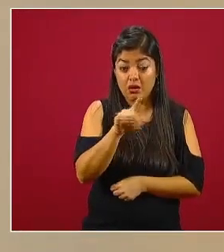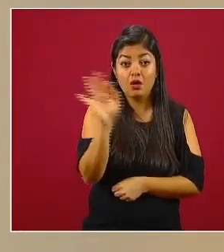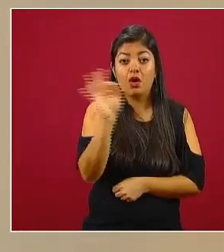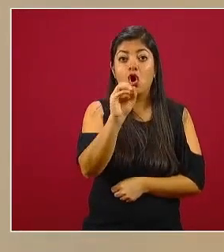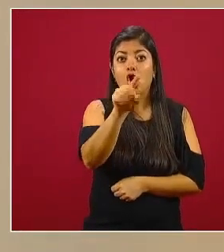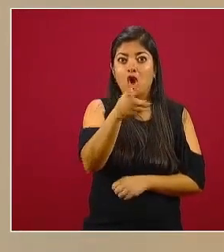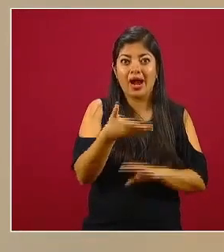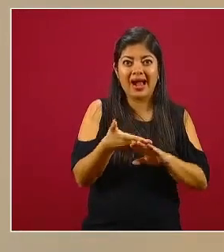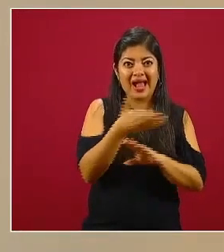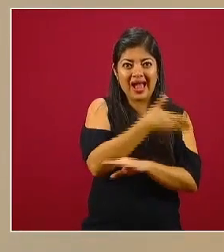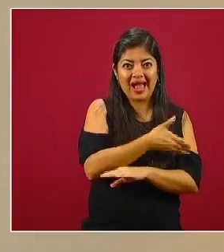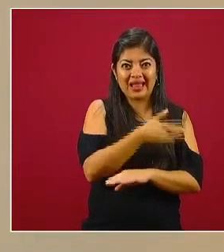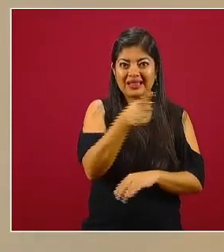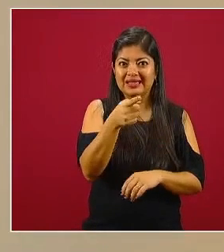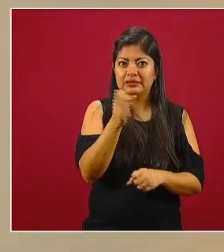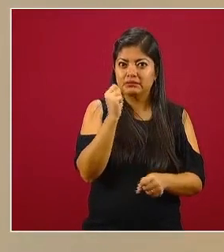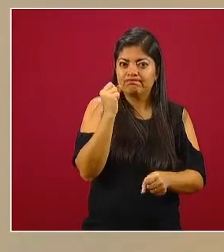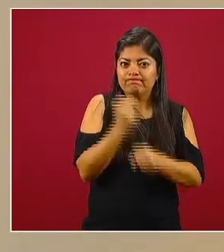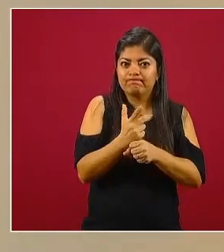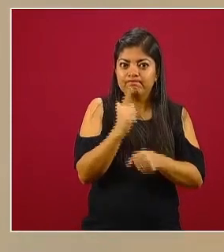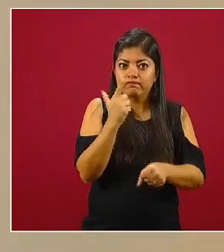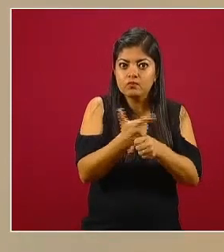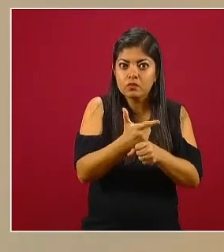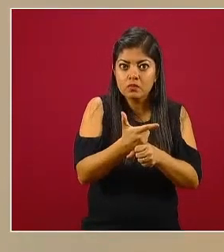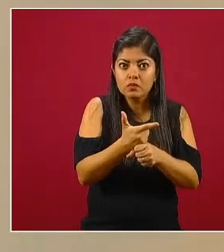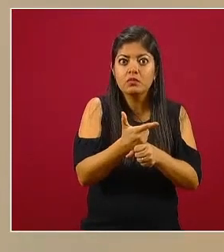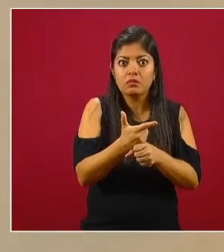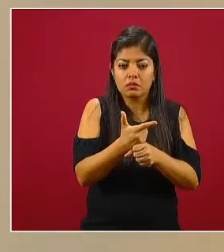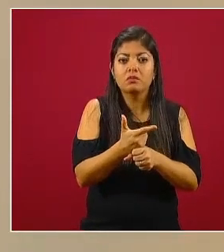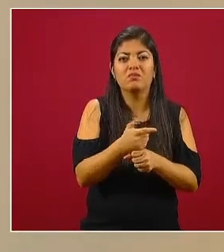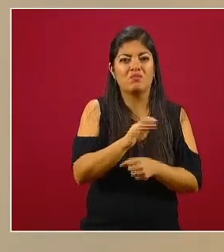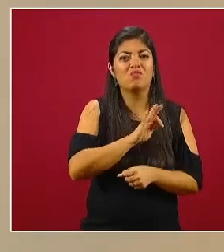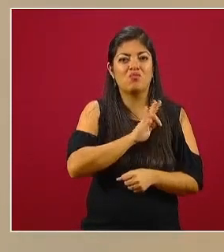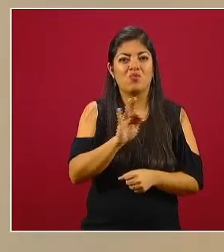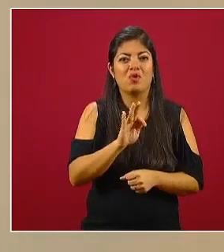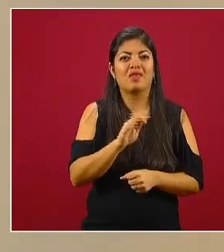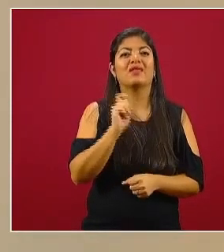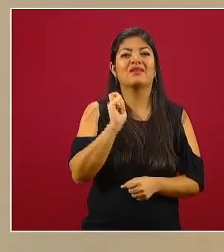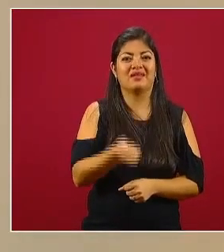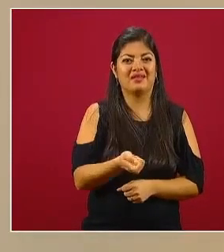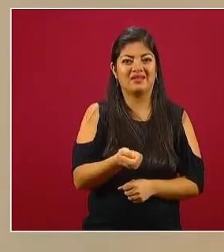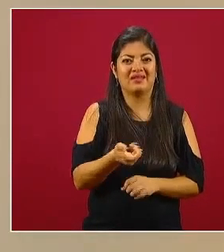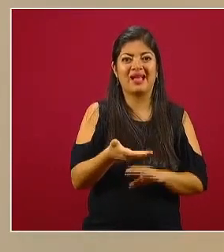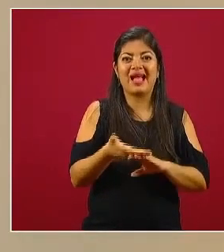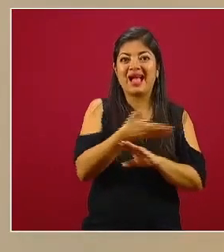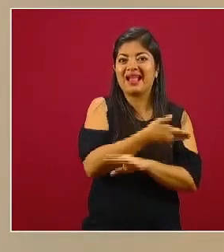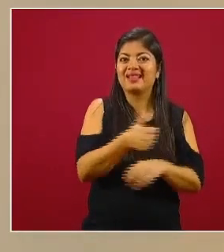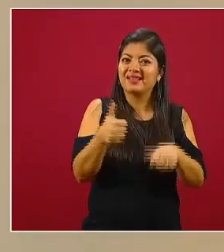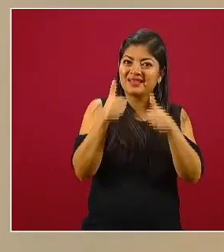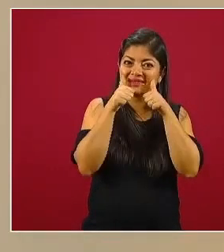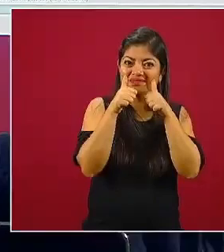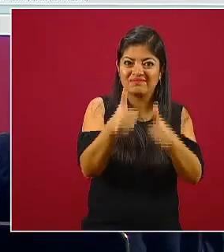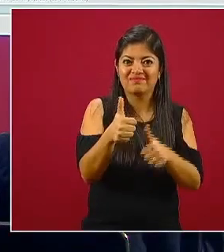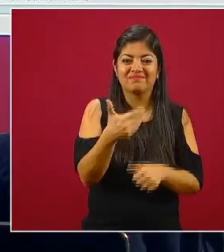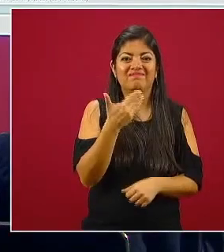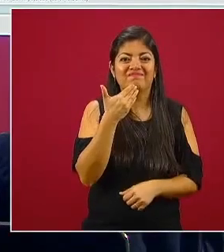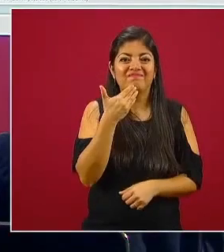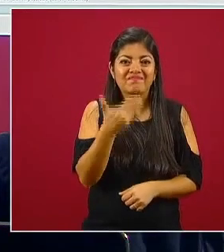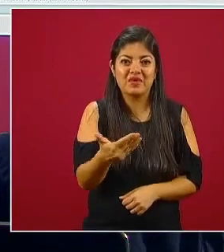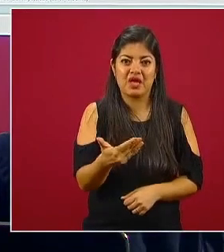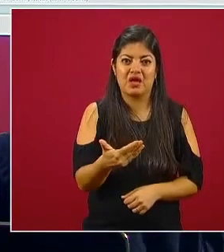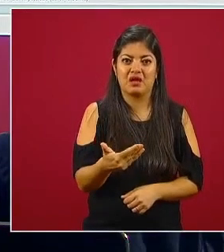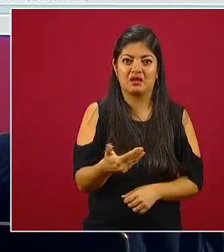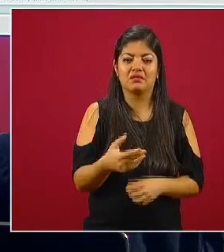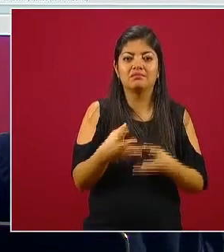manifestaciones tempranas de complicación, existe una mayor posibilidad de que sea atendida o atendido.